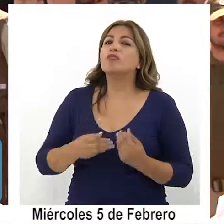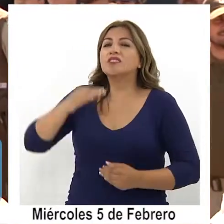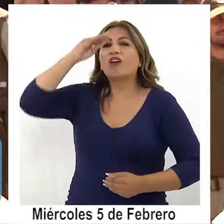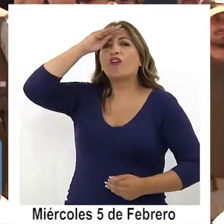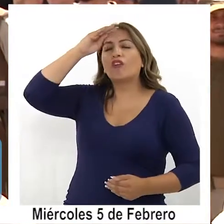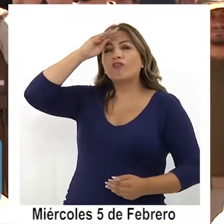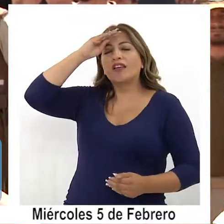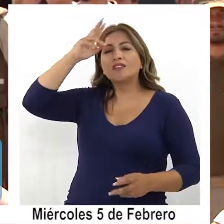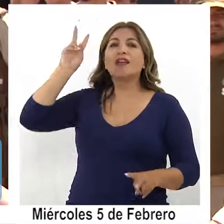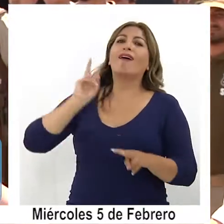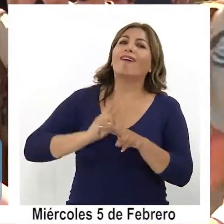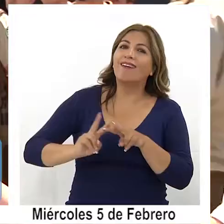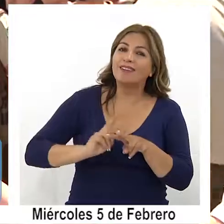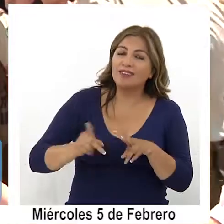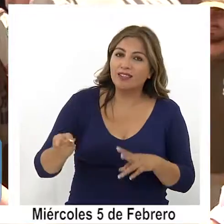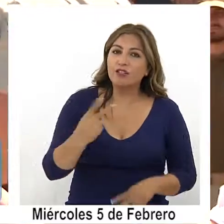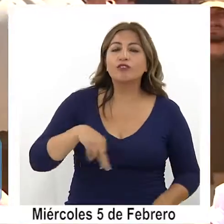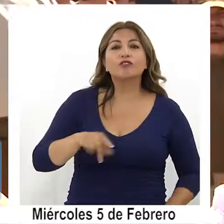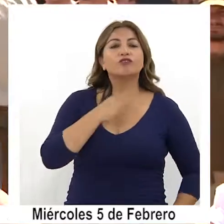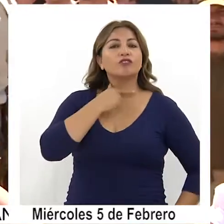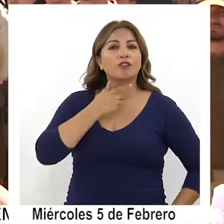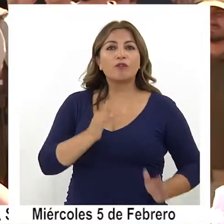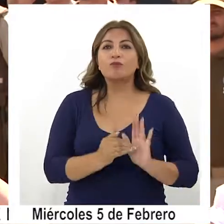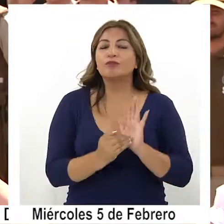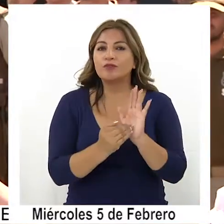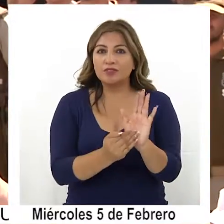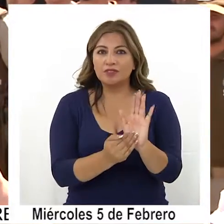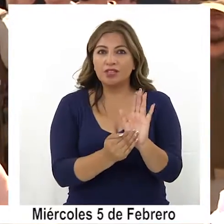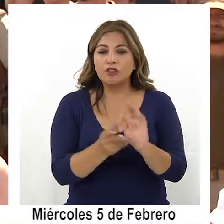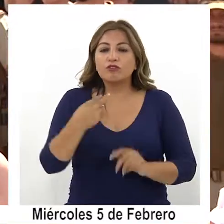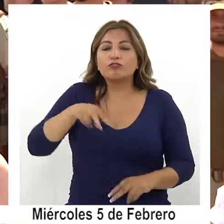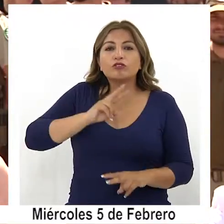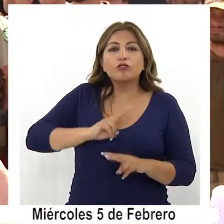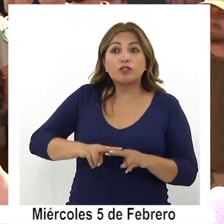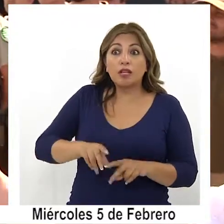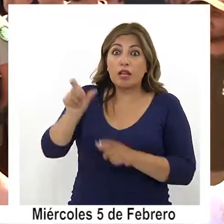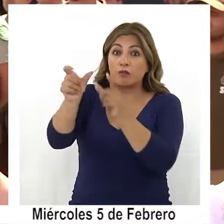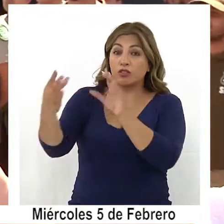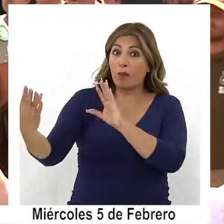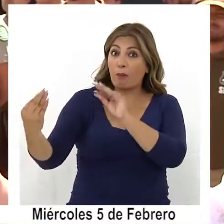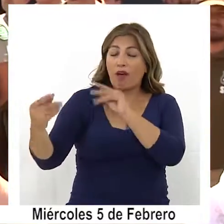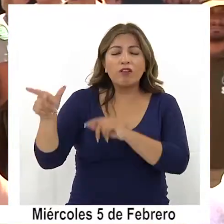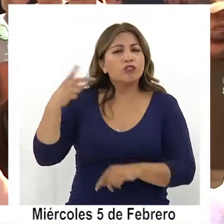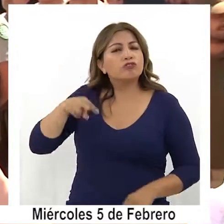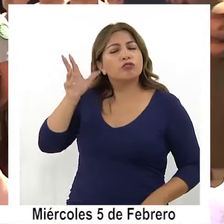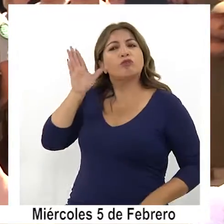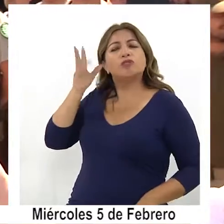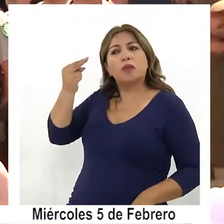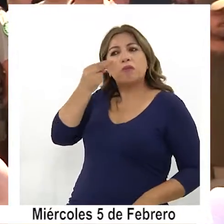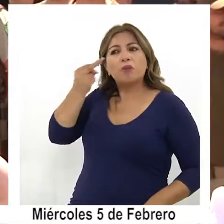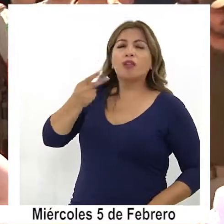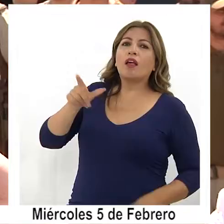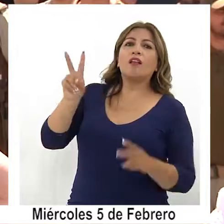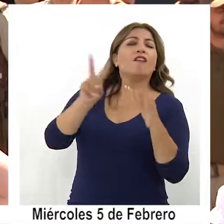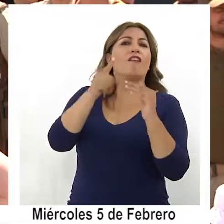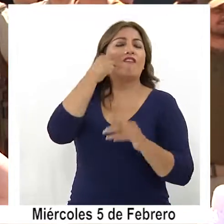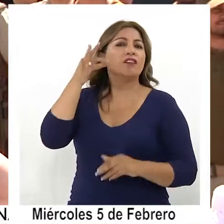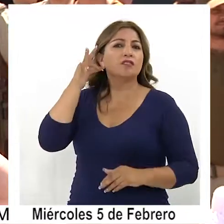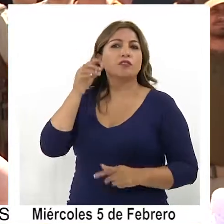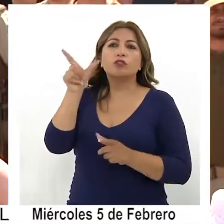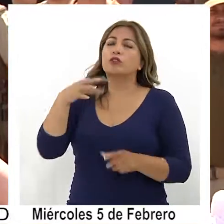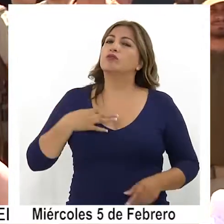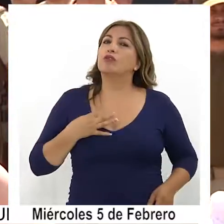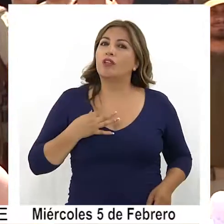tenemos muchas confianzas que recomponer y por lo tanto queremos dar a conocer lo que estamos haciendo y escuchar todo lo que los vecinos, lo que los